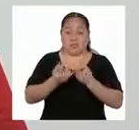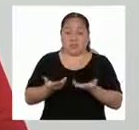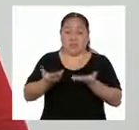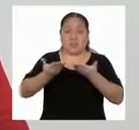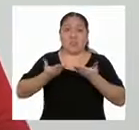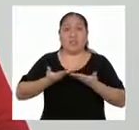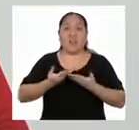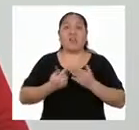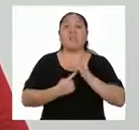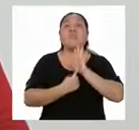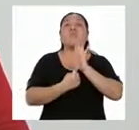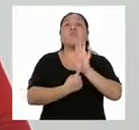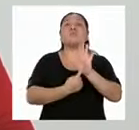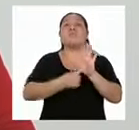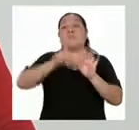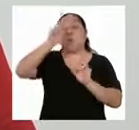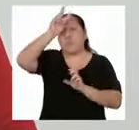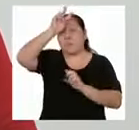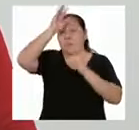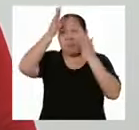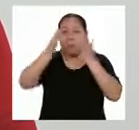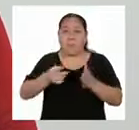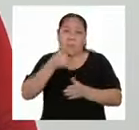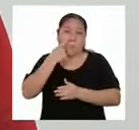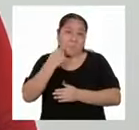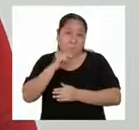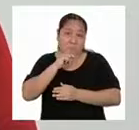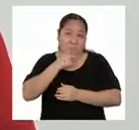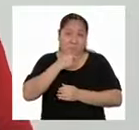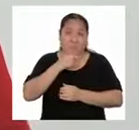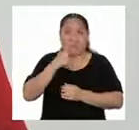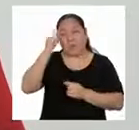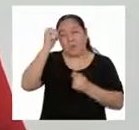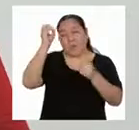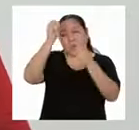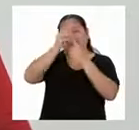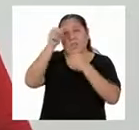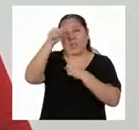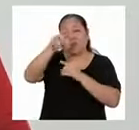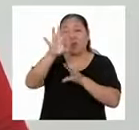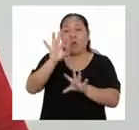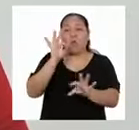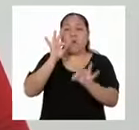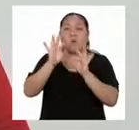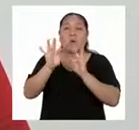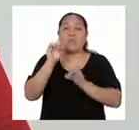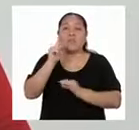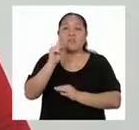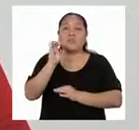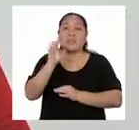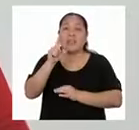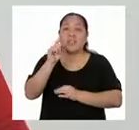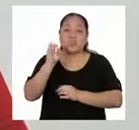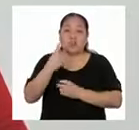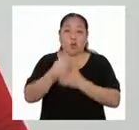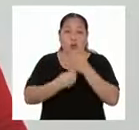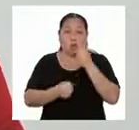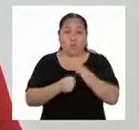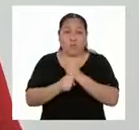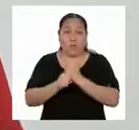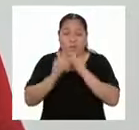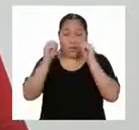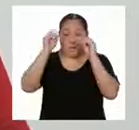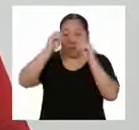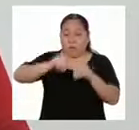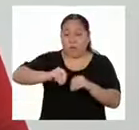como peruanas y peruanos. Así que mi reto es que encuentres un texto confiable que aborde este tema con